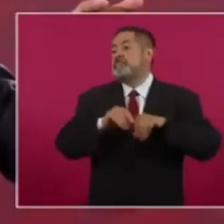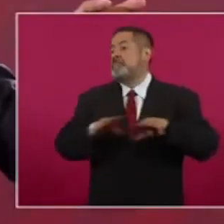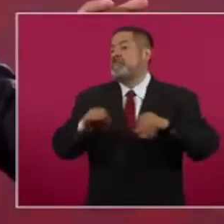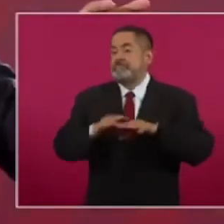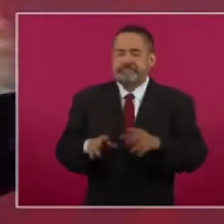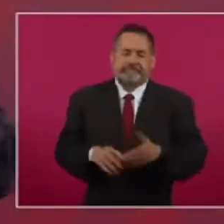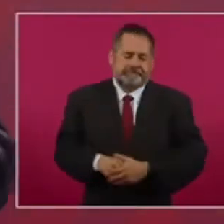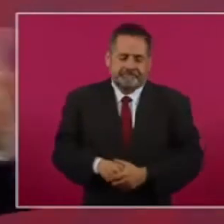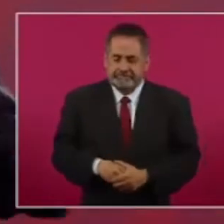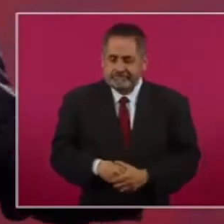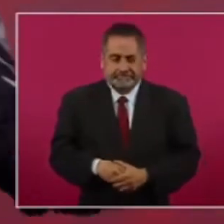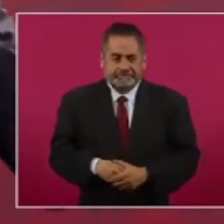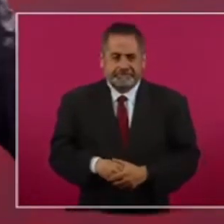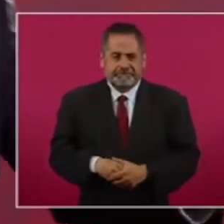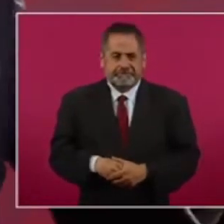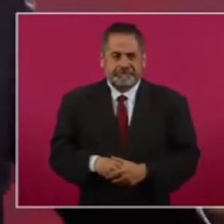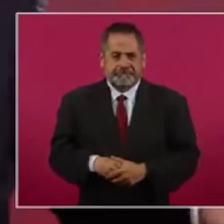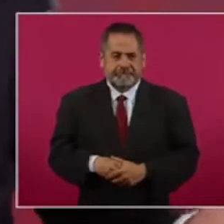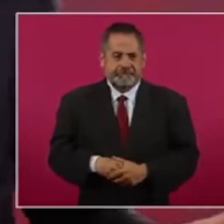Y